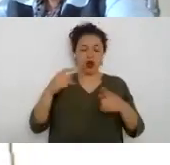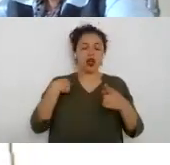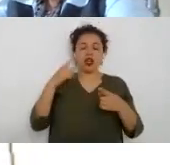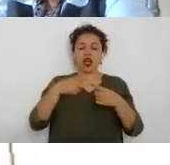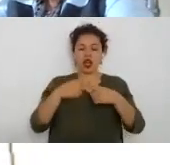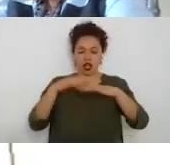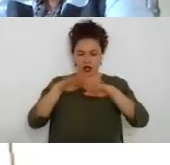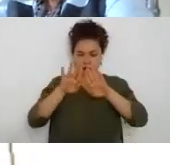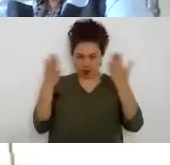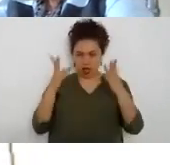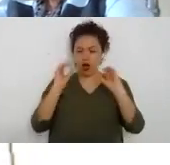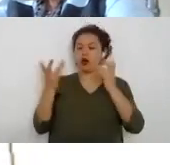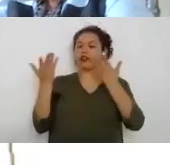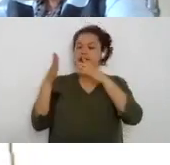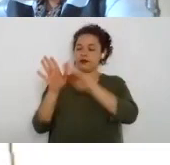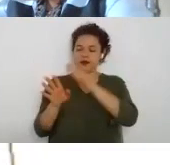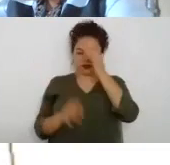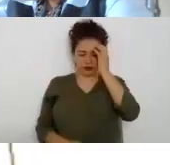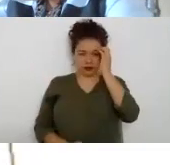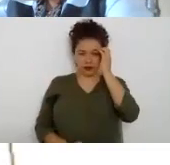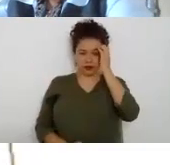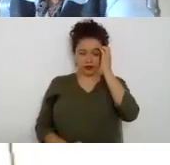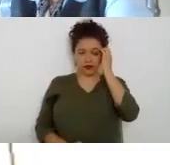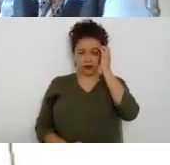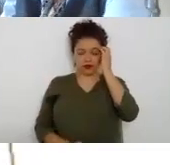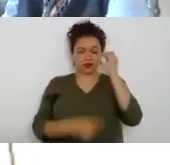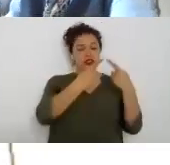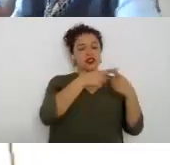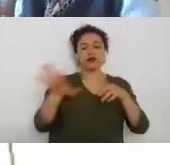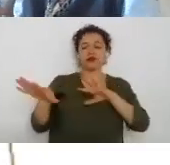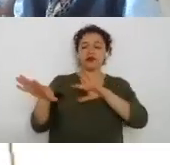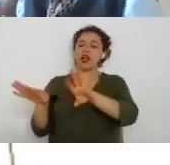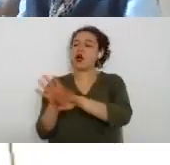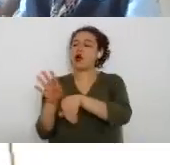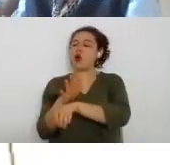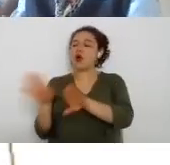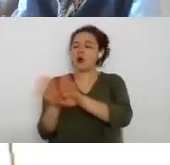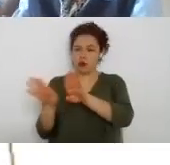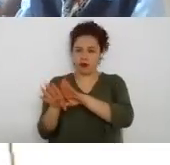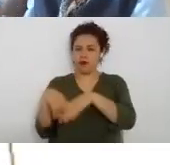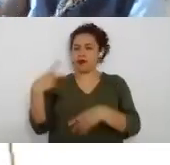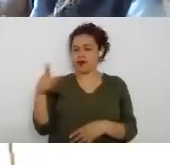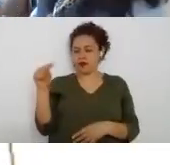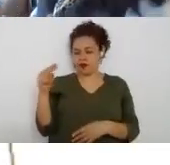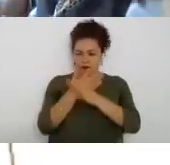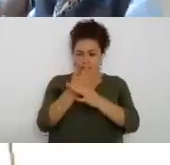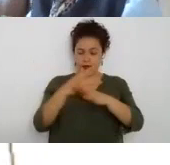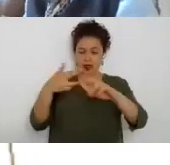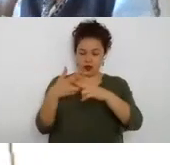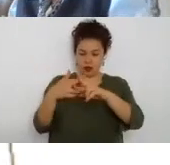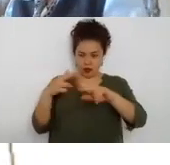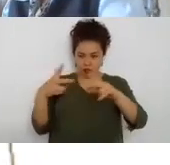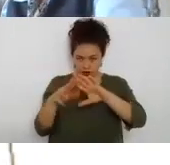las fracturas cerradas. ¿Y cómo podríamos diferenciar una de otra? Como su nombre lo indica, la expuesta, además de